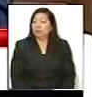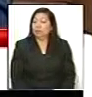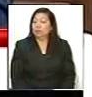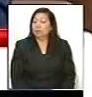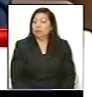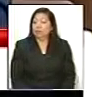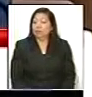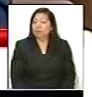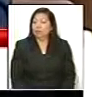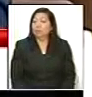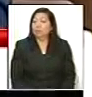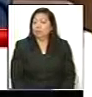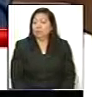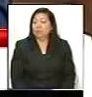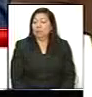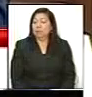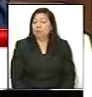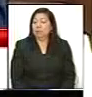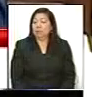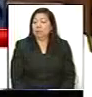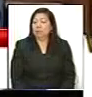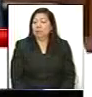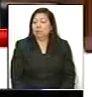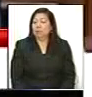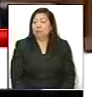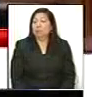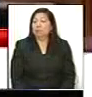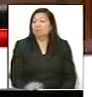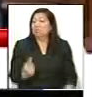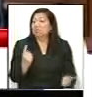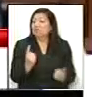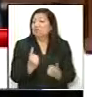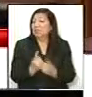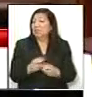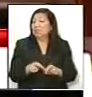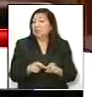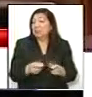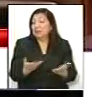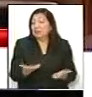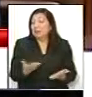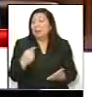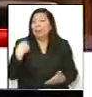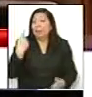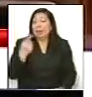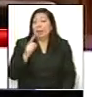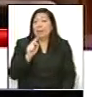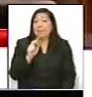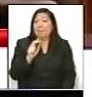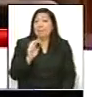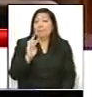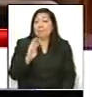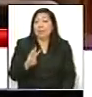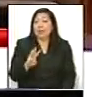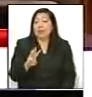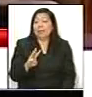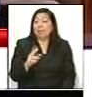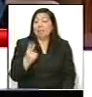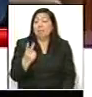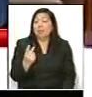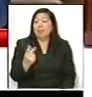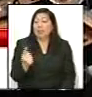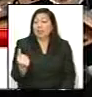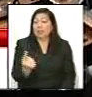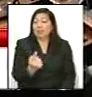para el día miércoles por la situación considerada frente al Pleno, y sería para el martes 21, congresista Aramayo. Entonces, los